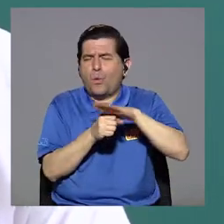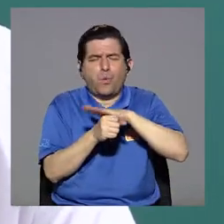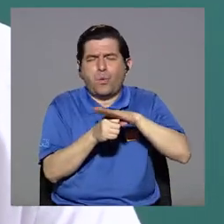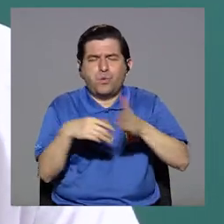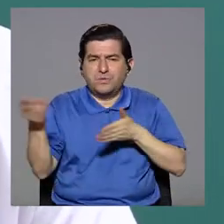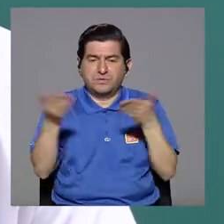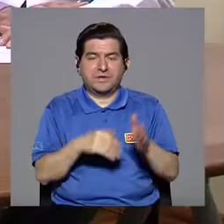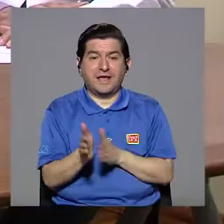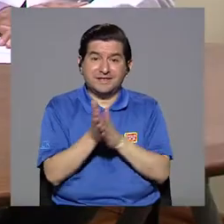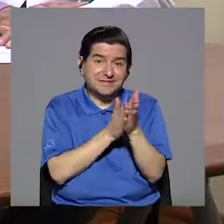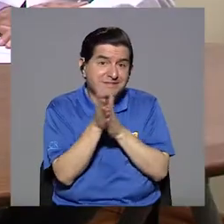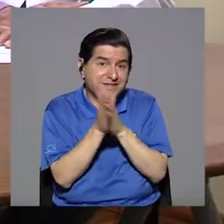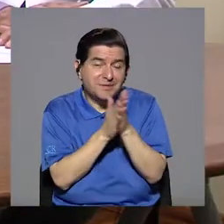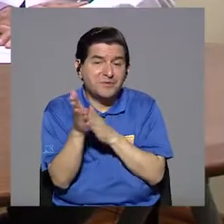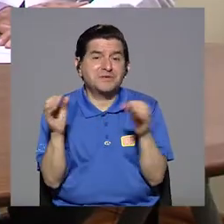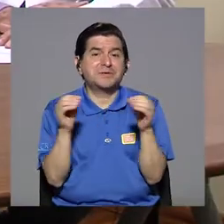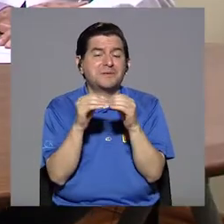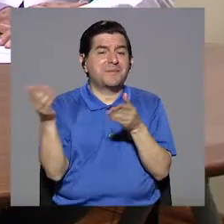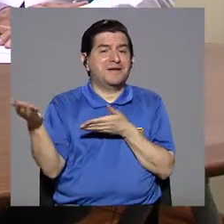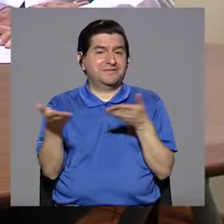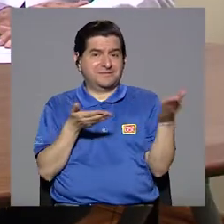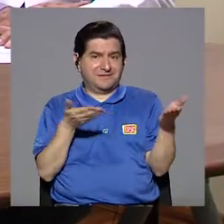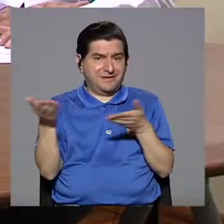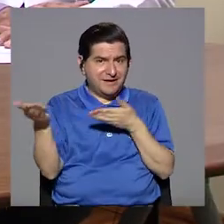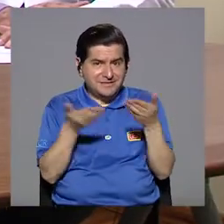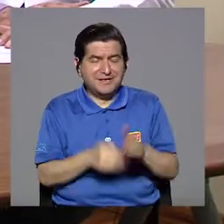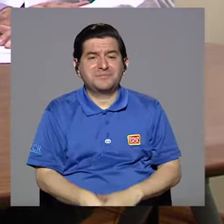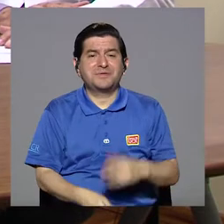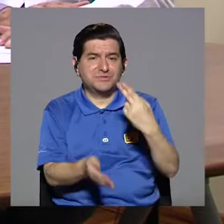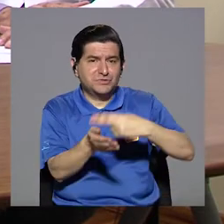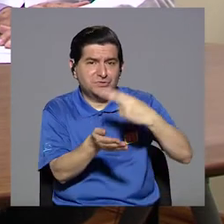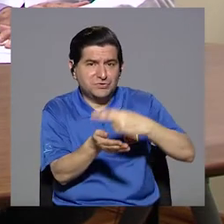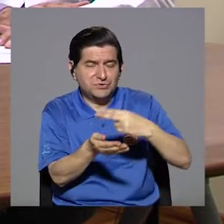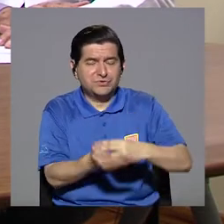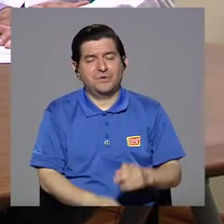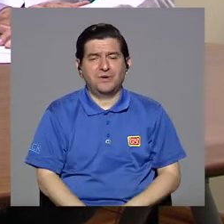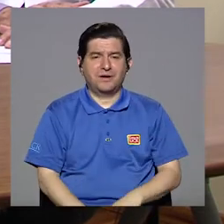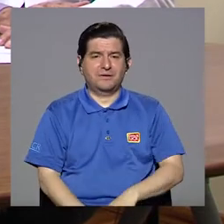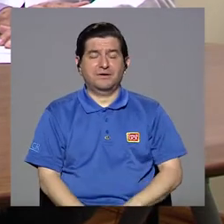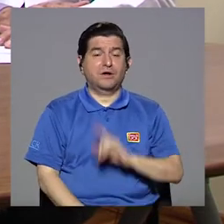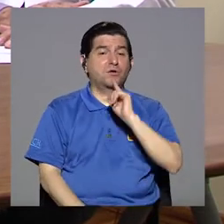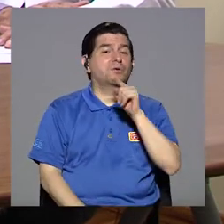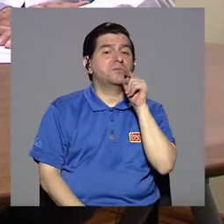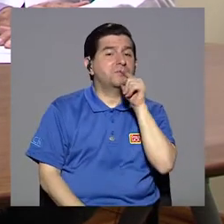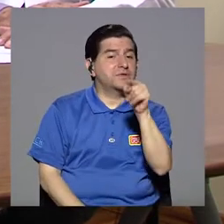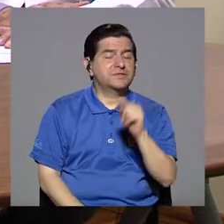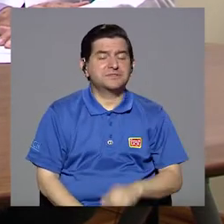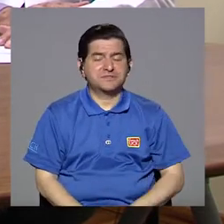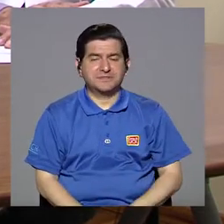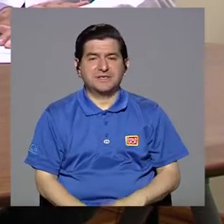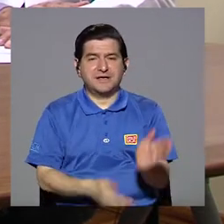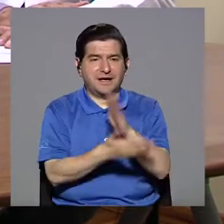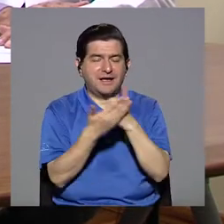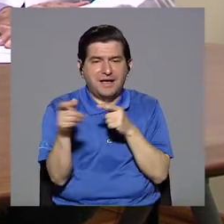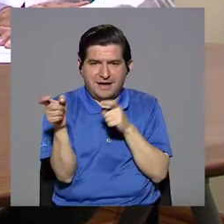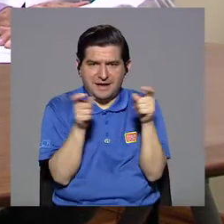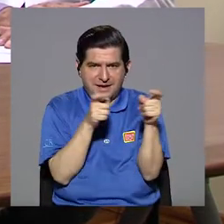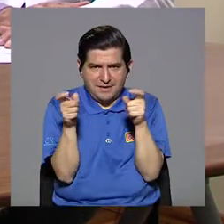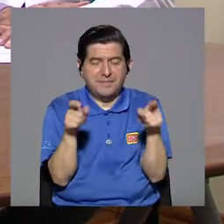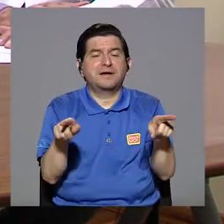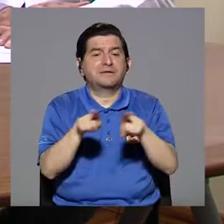servicios es un poco como aprovechar un poco más los servicios del hospital en venevisión verdad como decía separar la parte administrativa